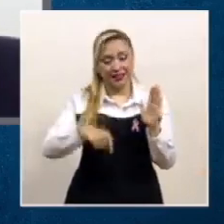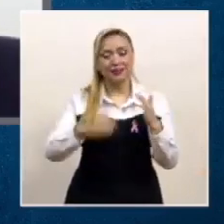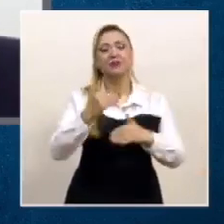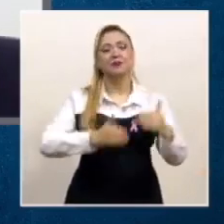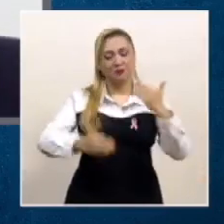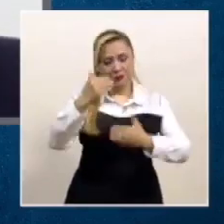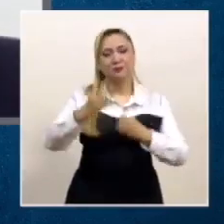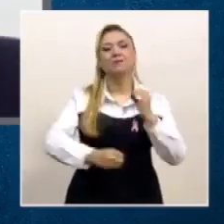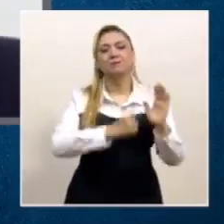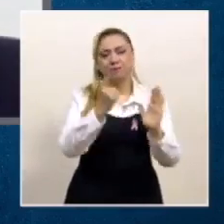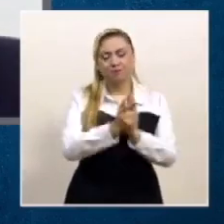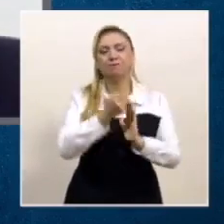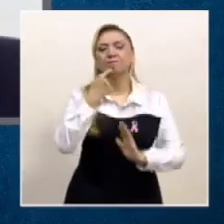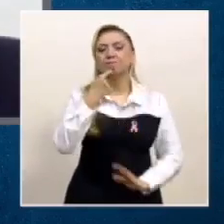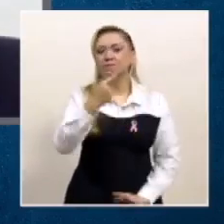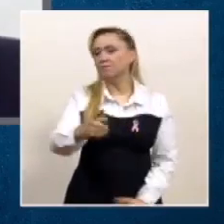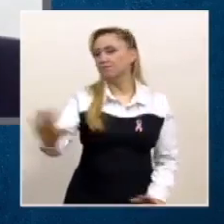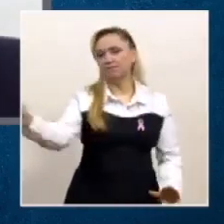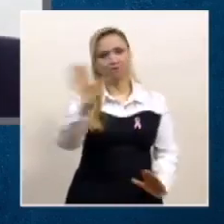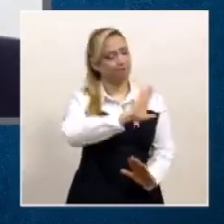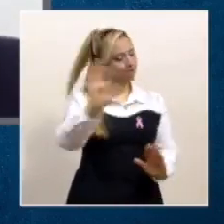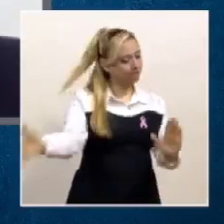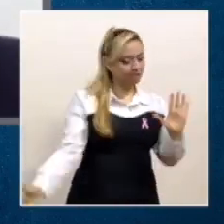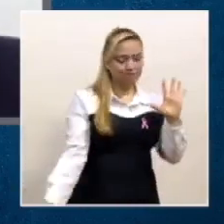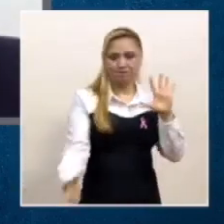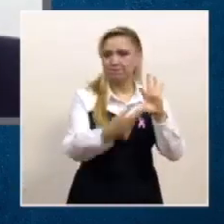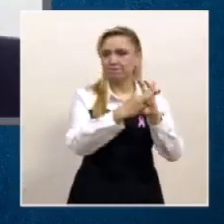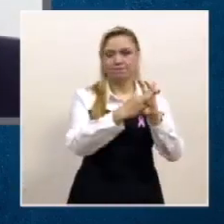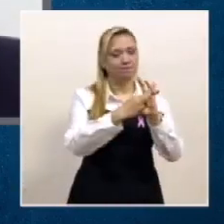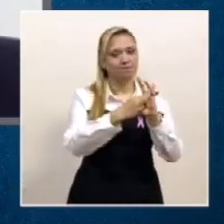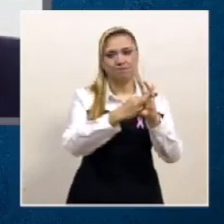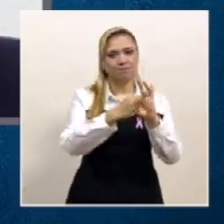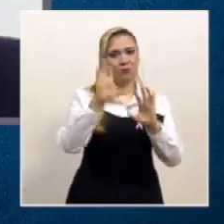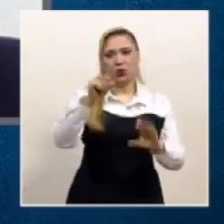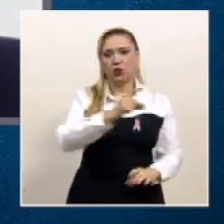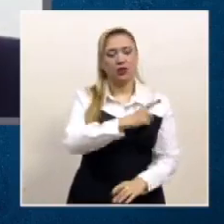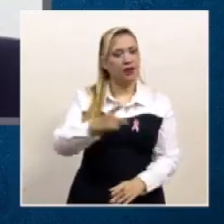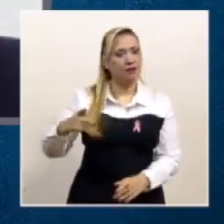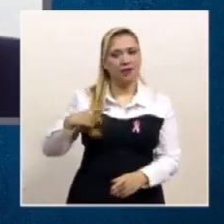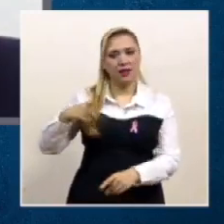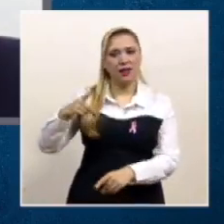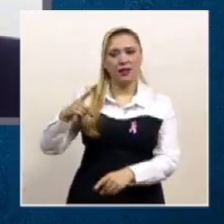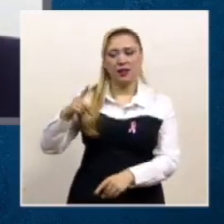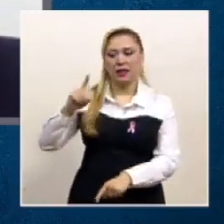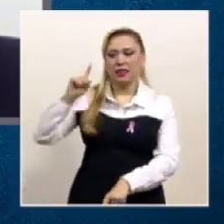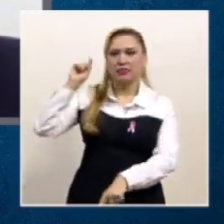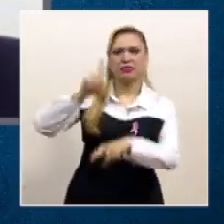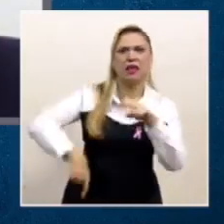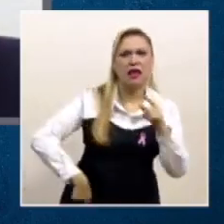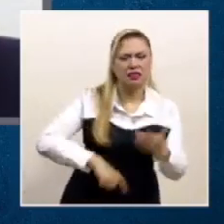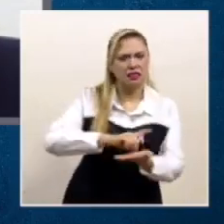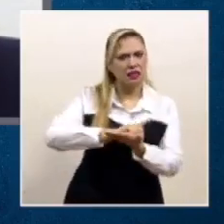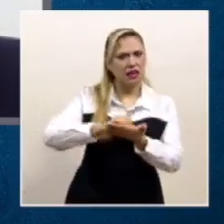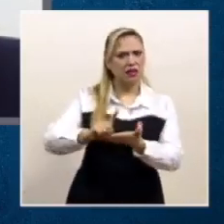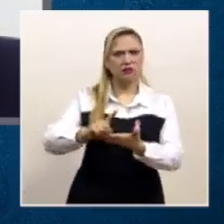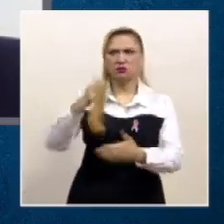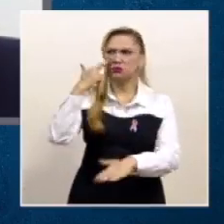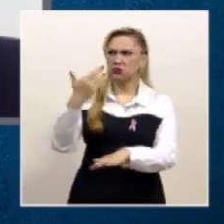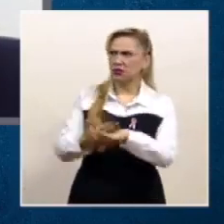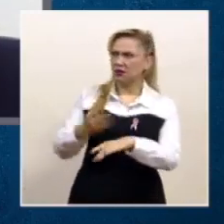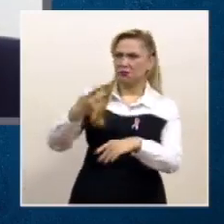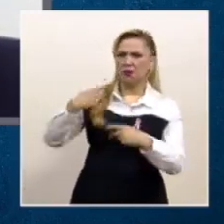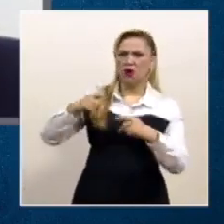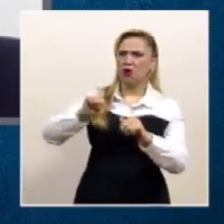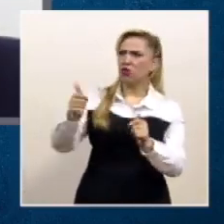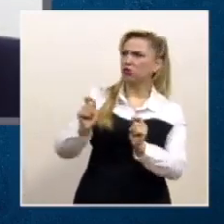ya ha declarado la inconstitucionalidad de la figura de la interdicción, ¿Por qué? Porque contrario a proteger a